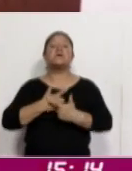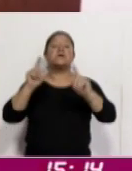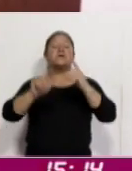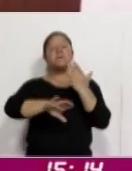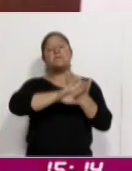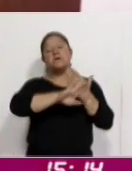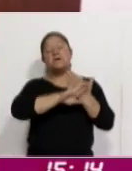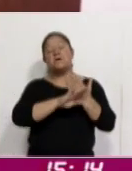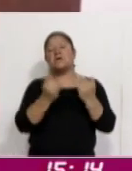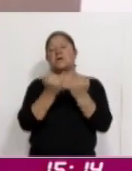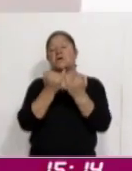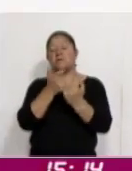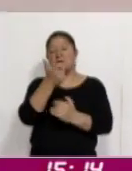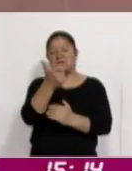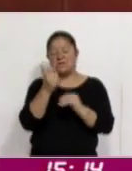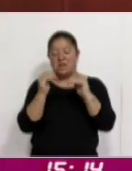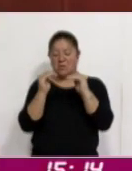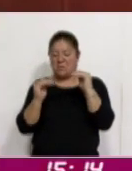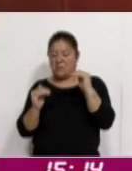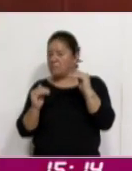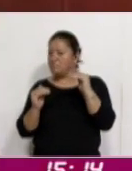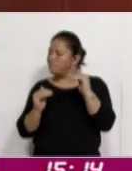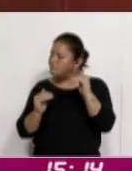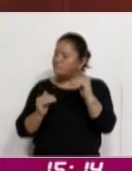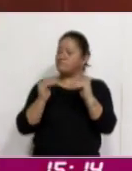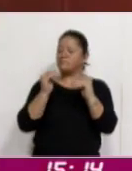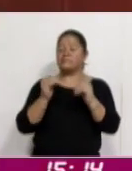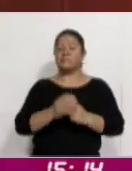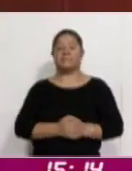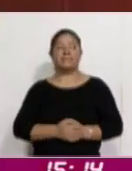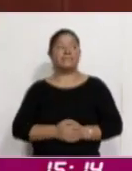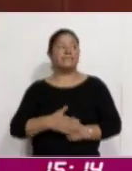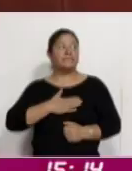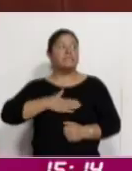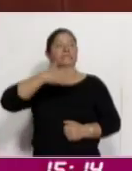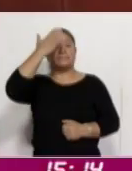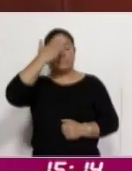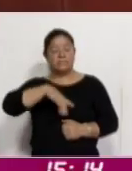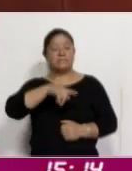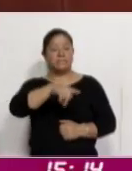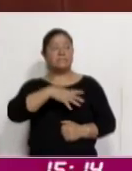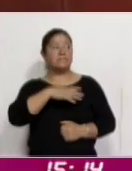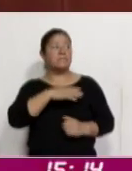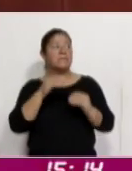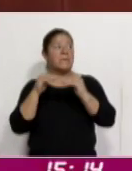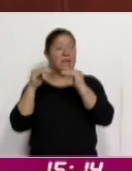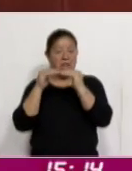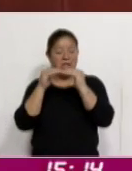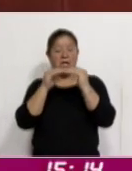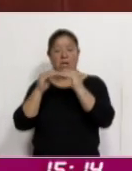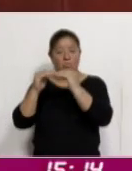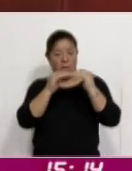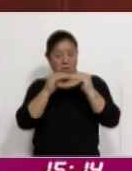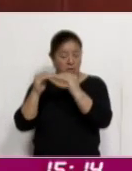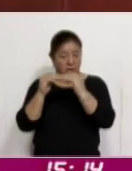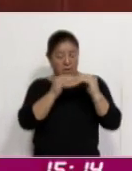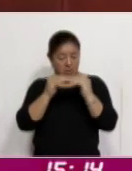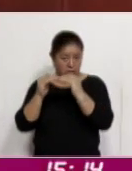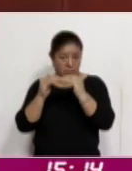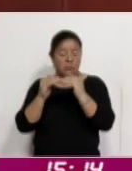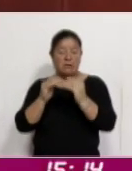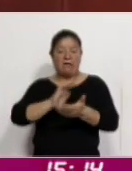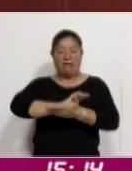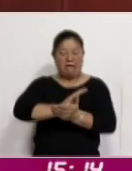de la brecha salarial de género. Estamos convencidos de que el decreto por a la igualdad y no discriminación es un principio